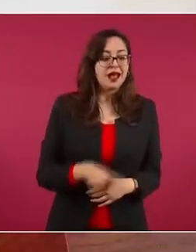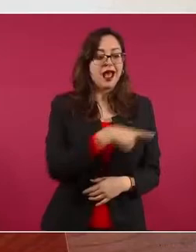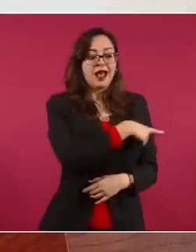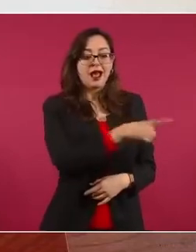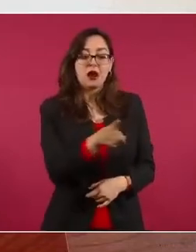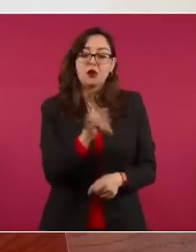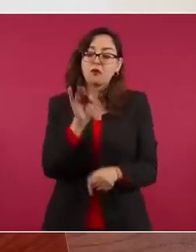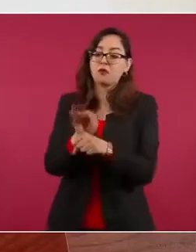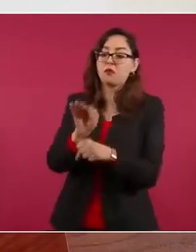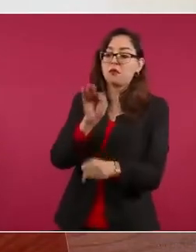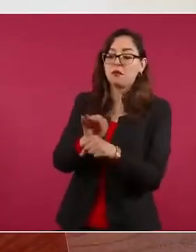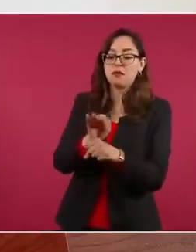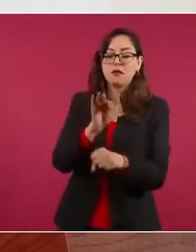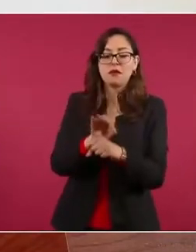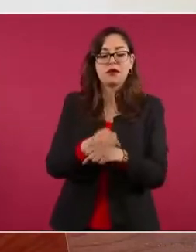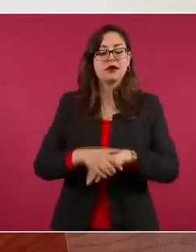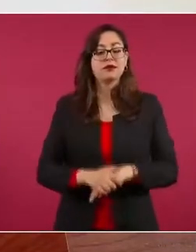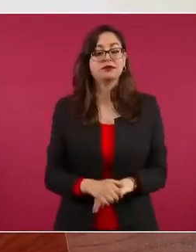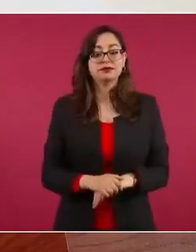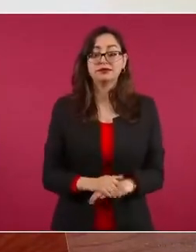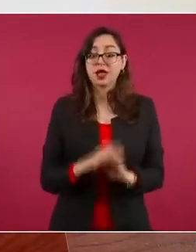ahora se convierten en los paladines, ¿no?,